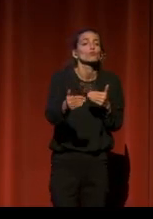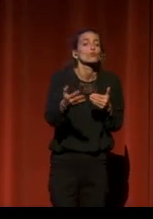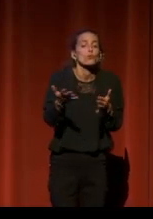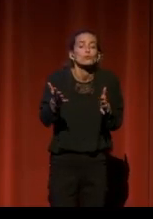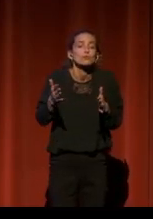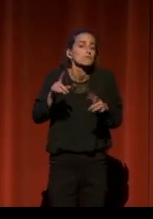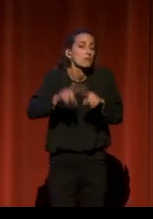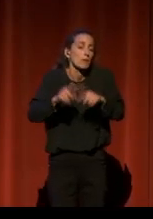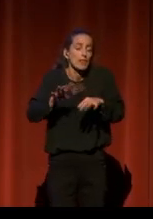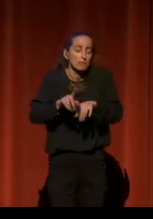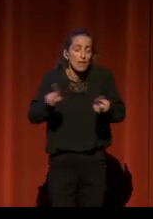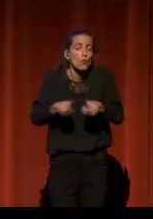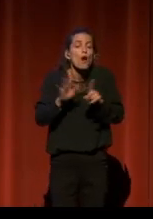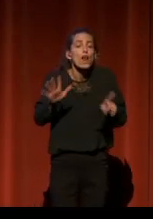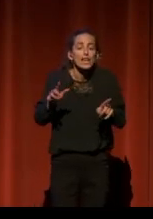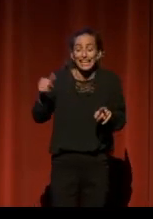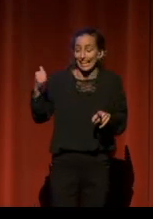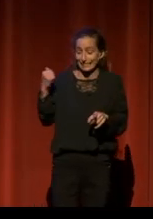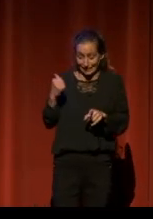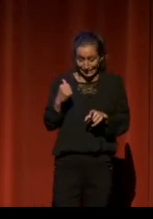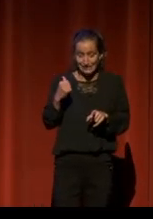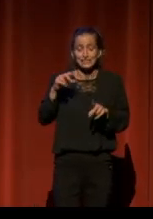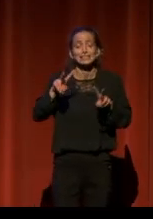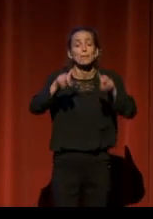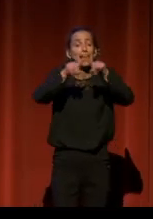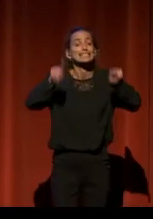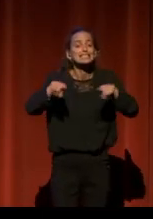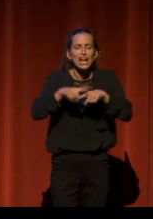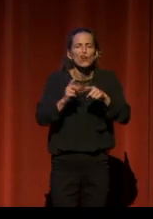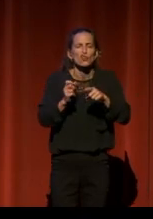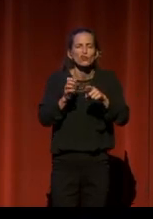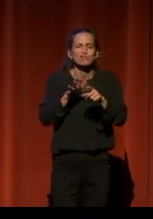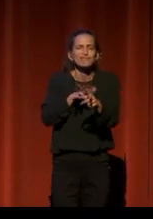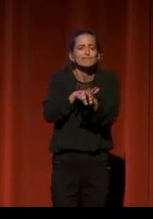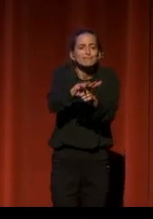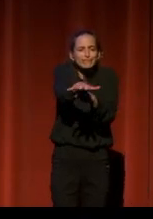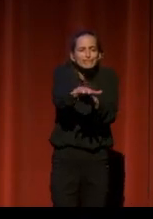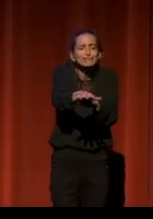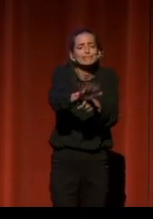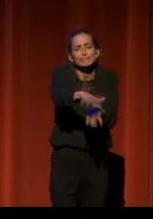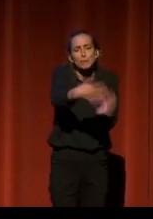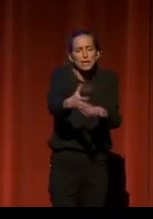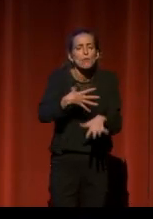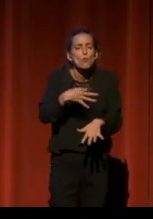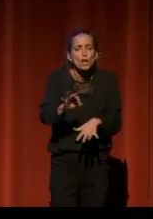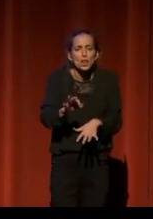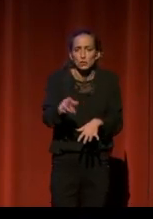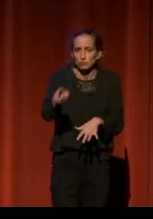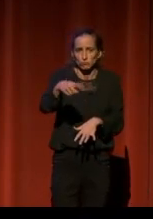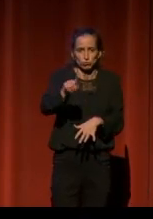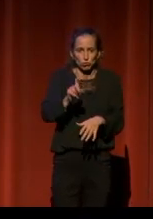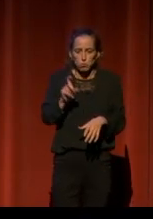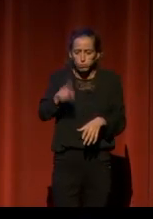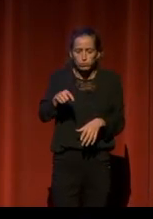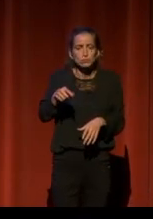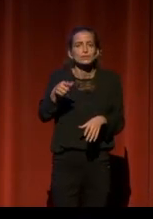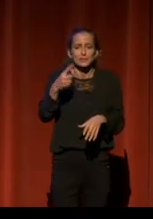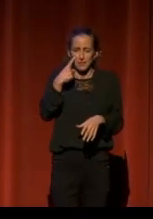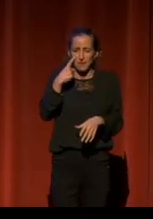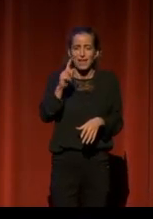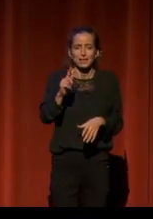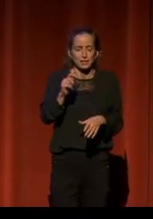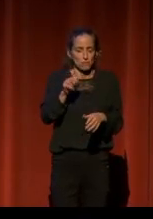hexágono aplica No si creéis que podéis influir y que va irá mejor métele al fas acelera agiliza corta